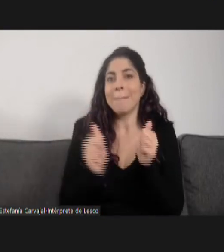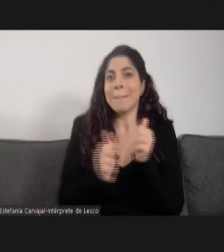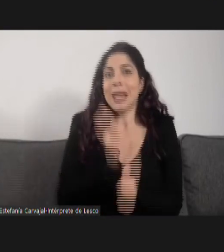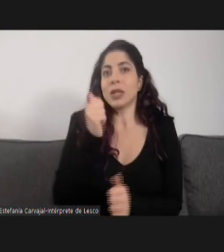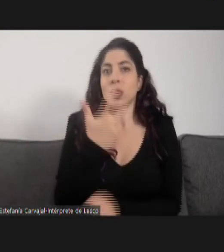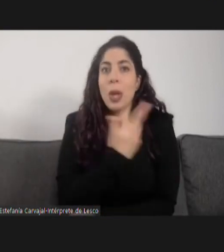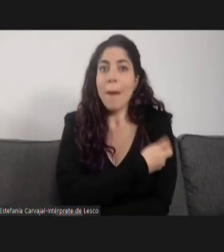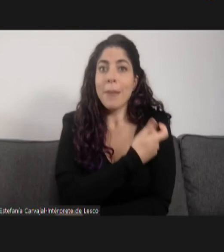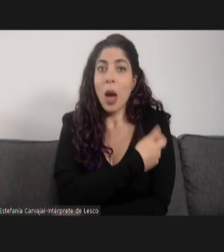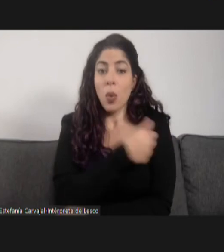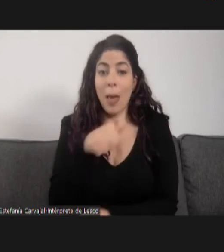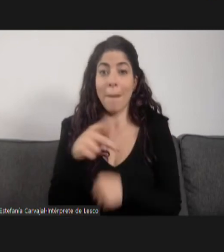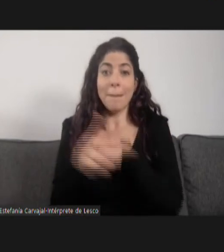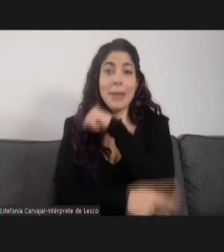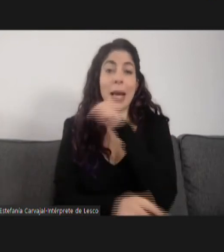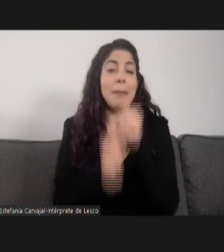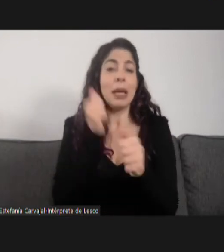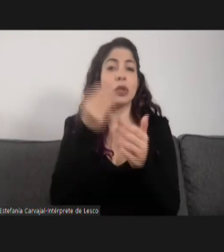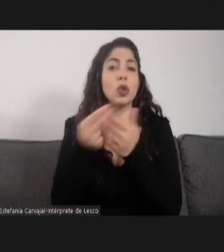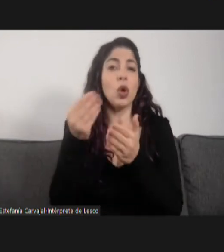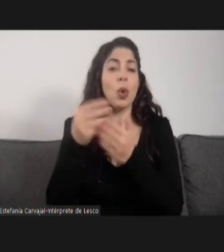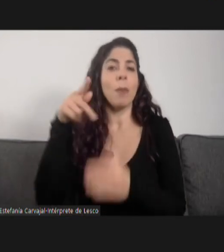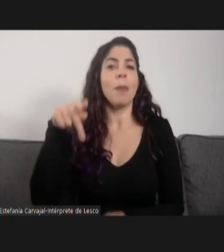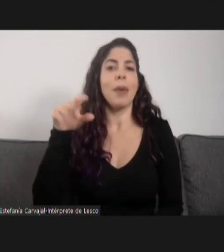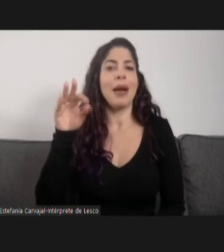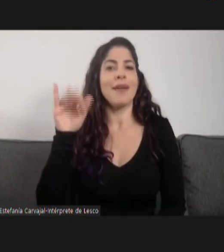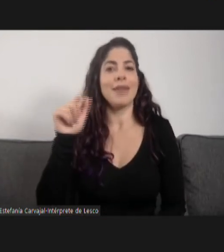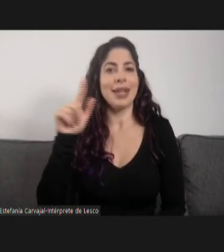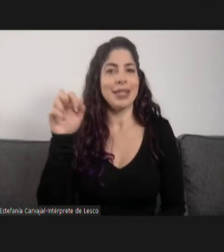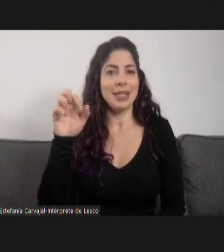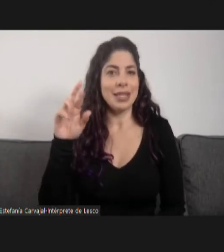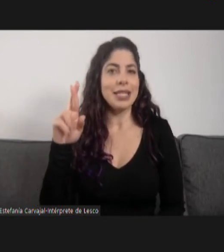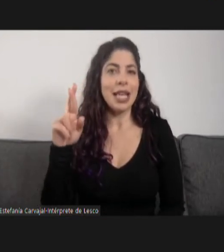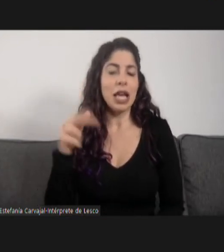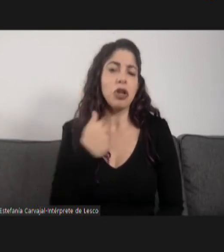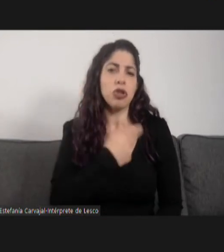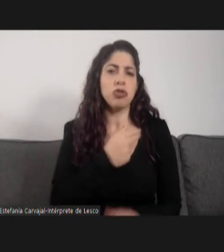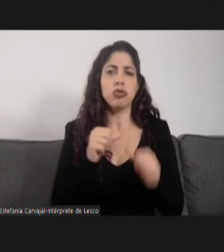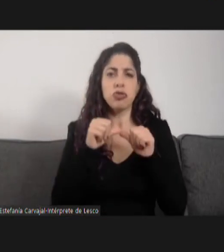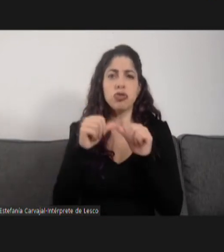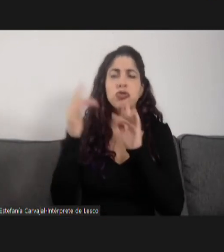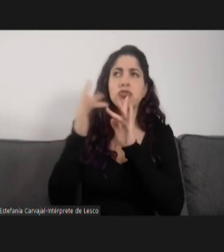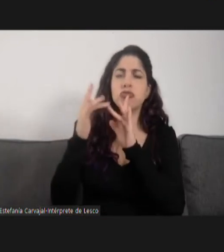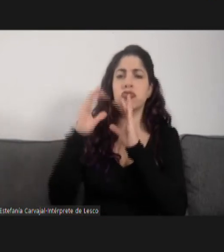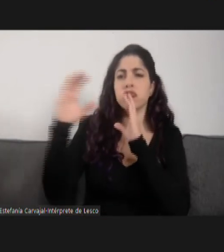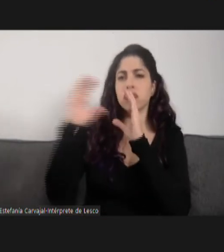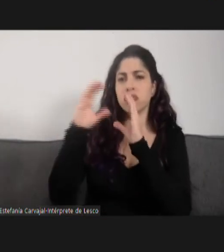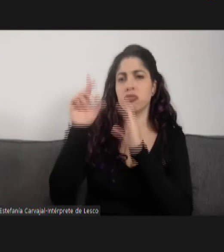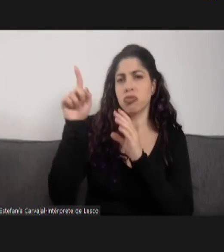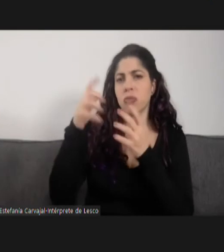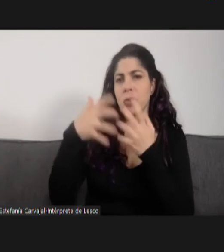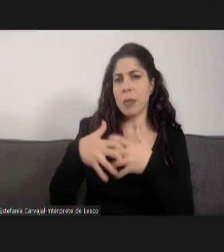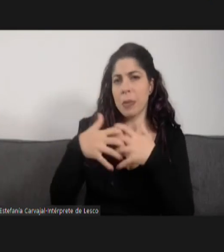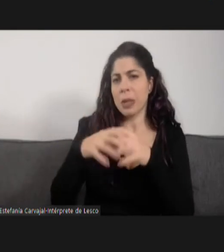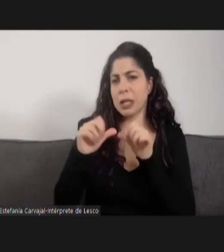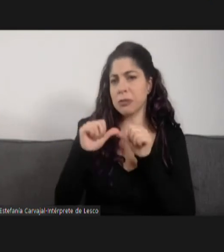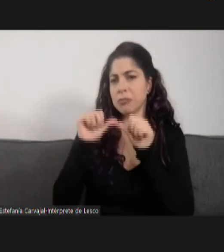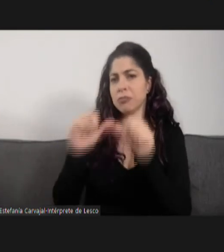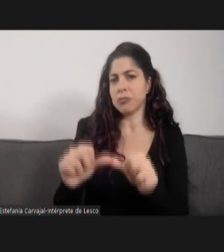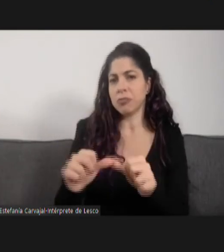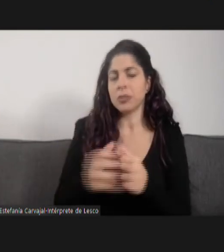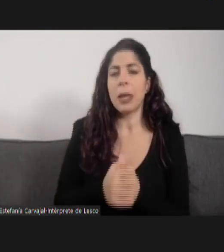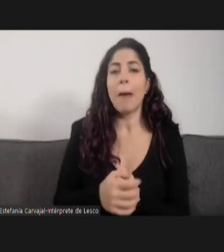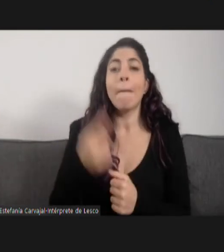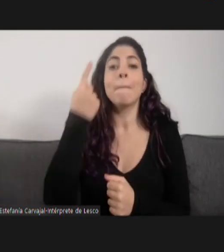que está adquiriendo el país es la de Pfizer, tenemos pues esas conversaciones, ese acercamiento con Pfizer que se mantiene constante